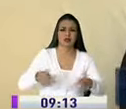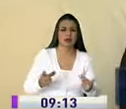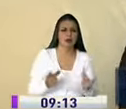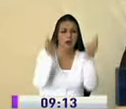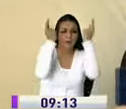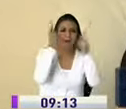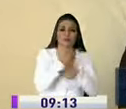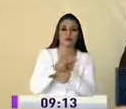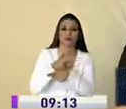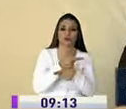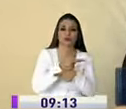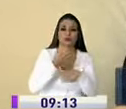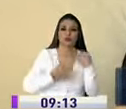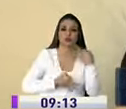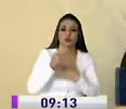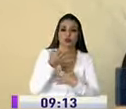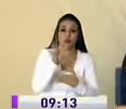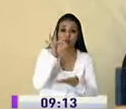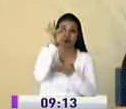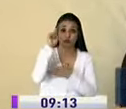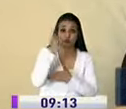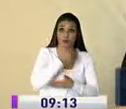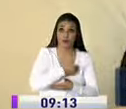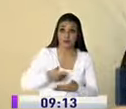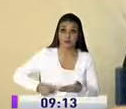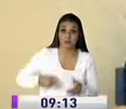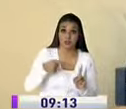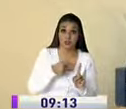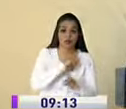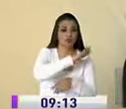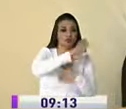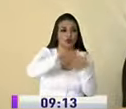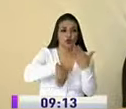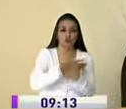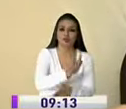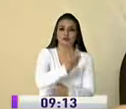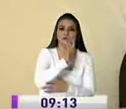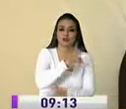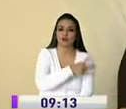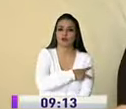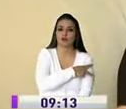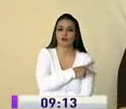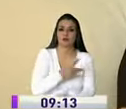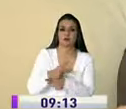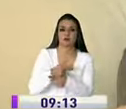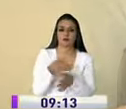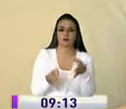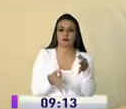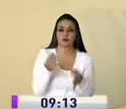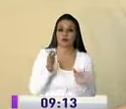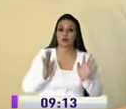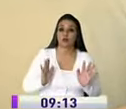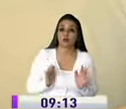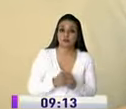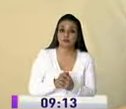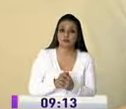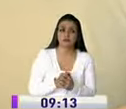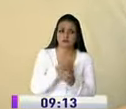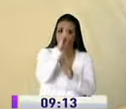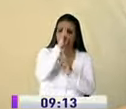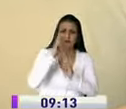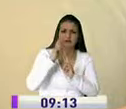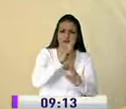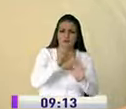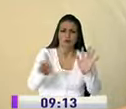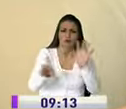inmediatamente, al Consejo de la Judicatura. No solo a Gustavo Yalc, a los 5 vocales del Consejo de la Judicatura. De hecho, existe una violación a la Ley